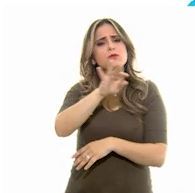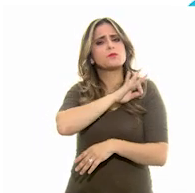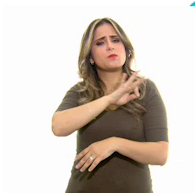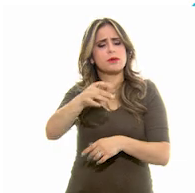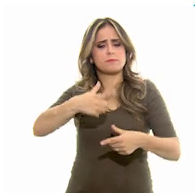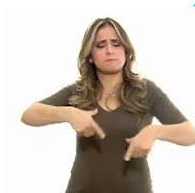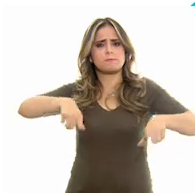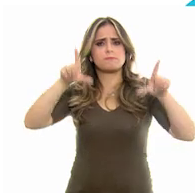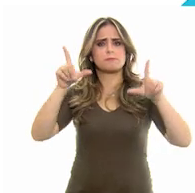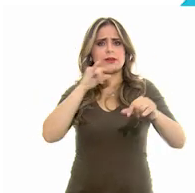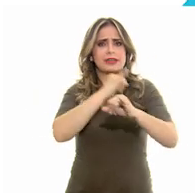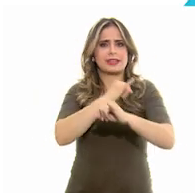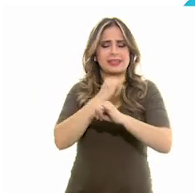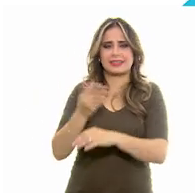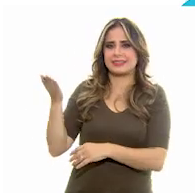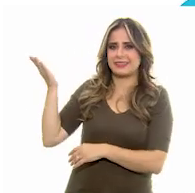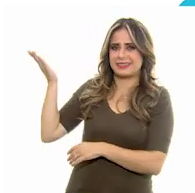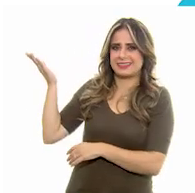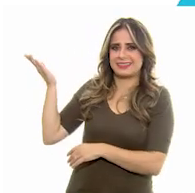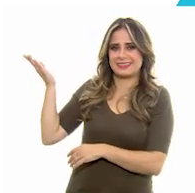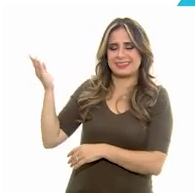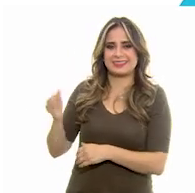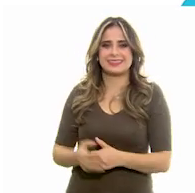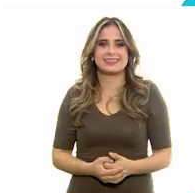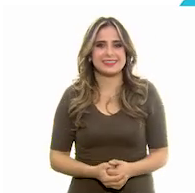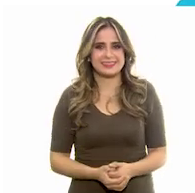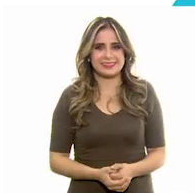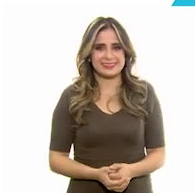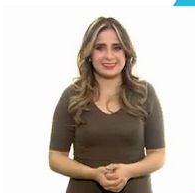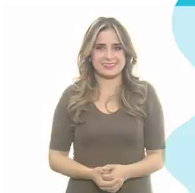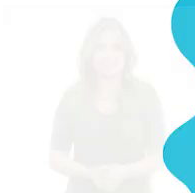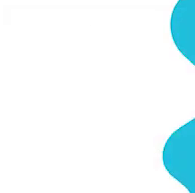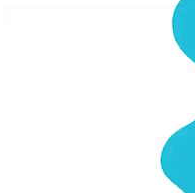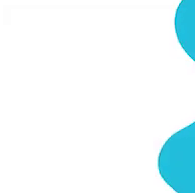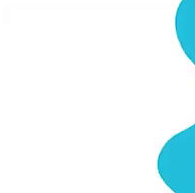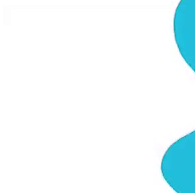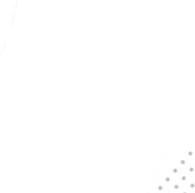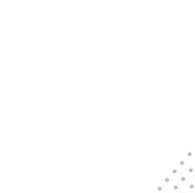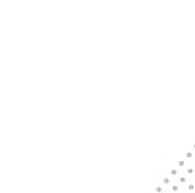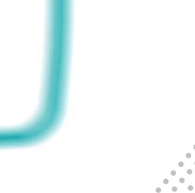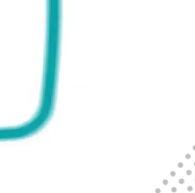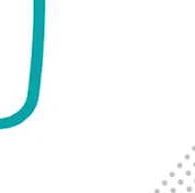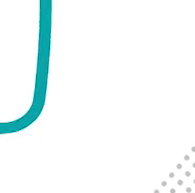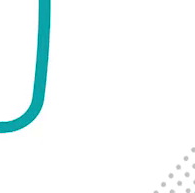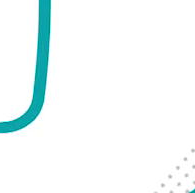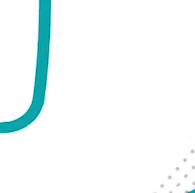liga: aprendencasa.cep.gov.mx.